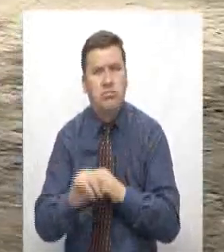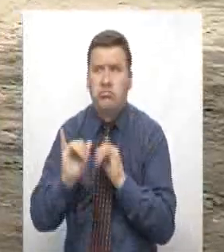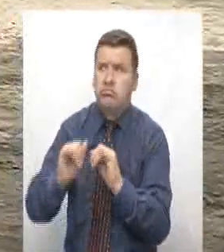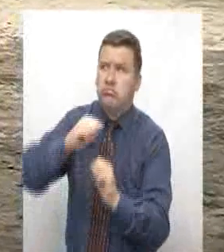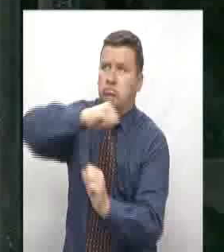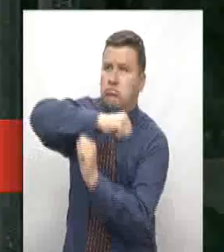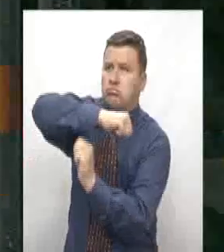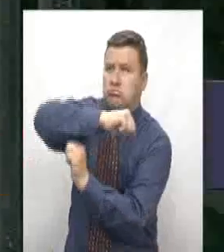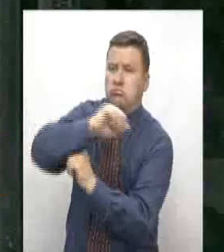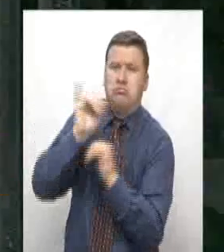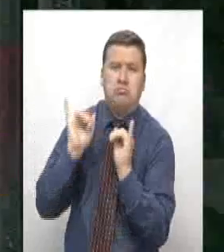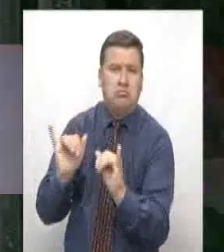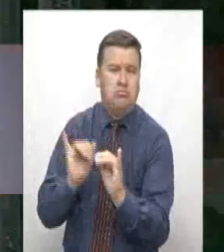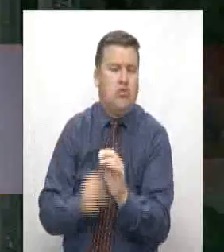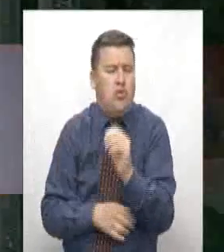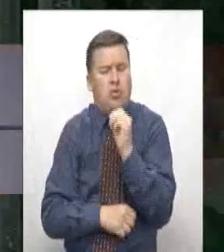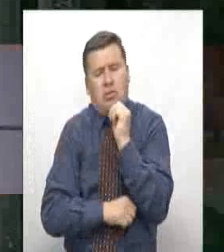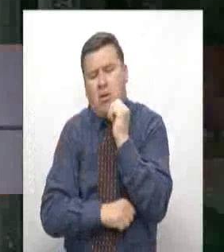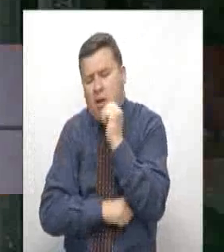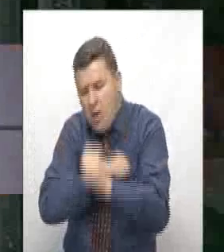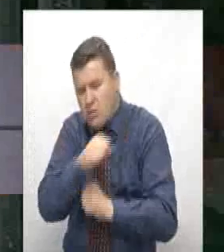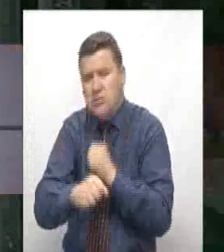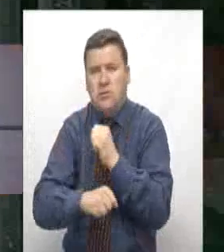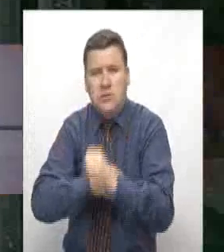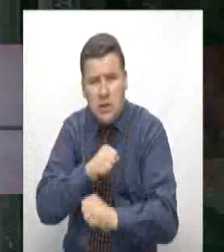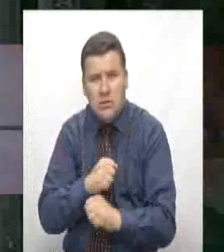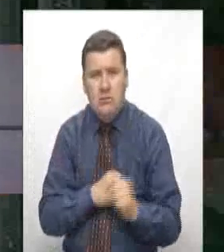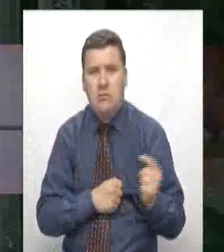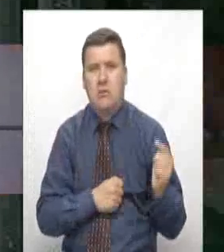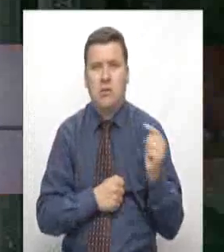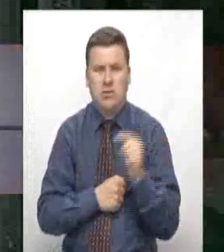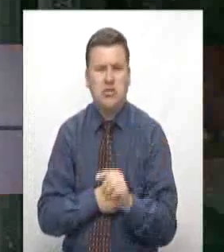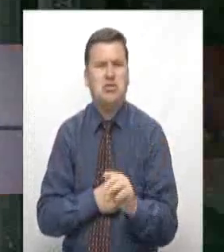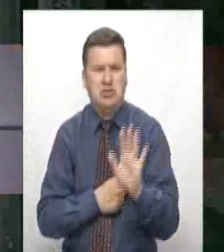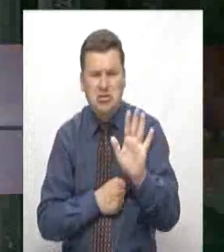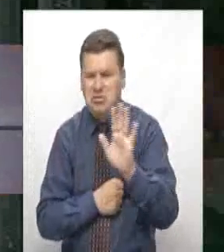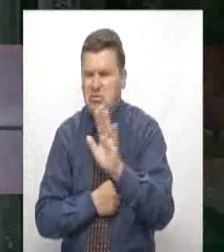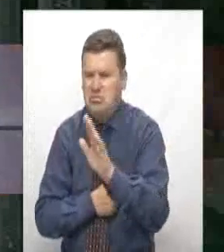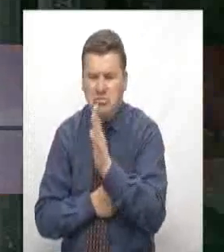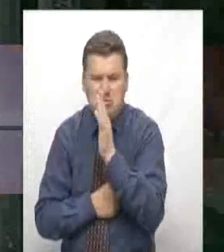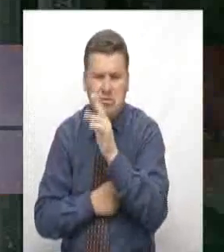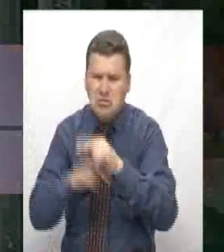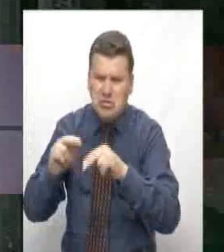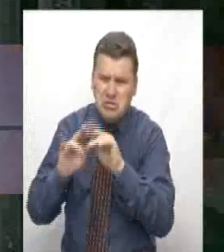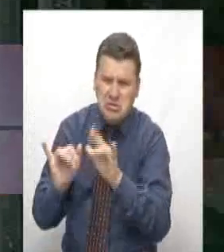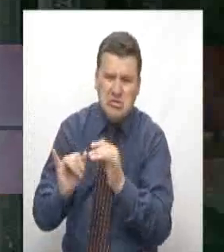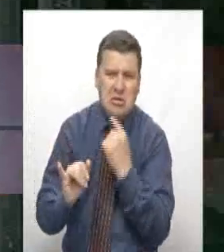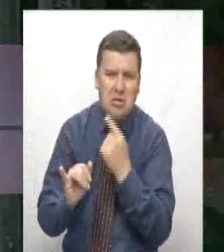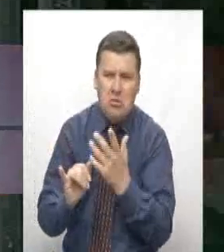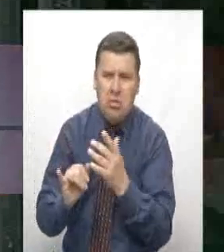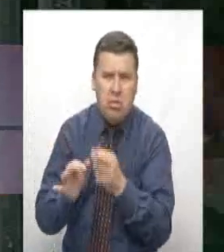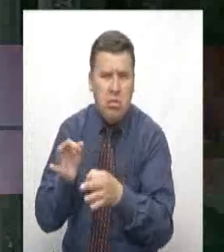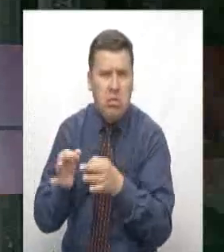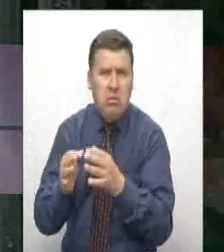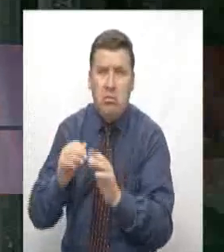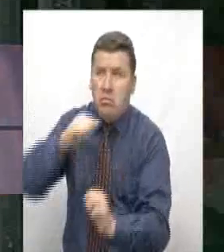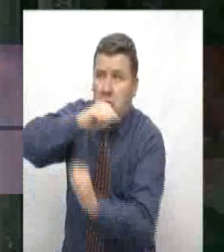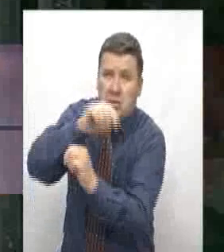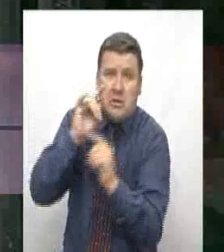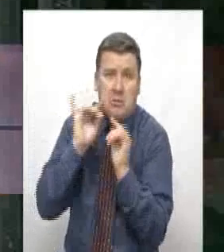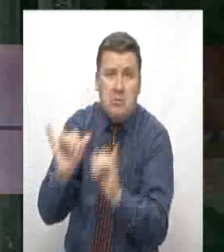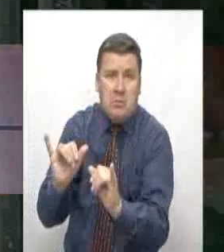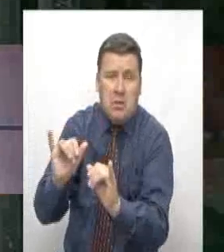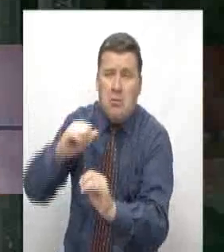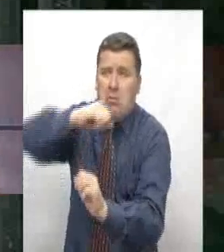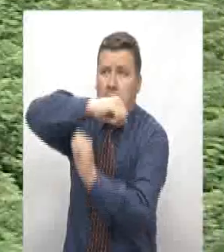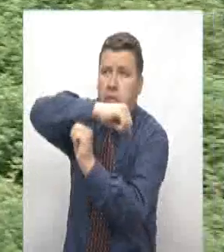así. Y todos los años, como para emparejar, llegan y talan. Eso este año no lo han hecho. Ahí como está la estructura,